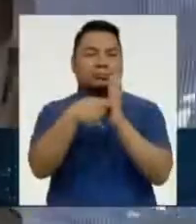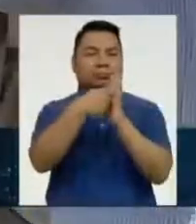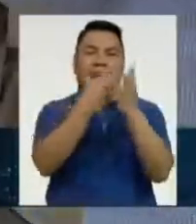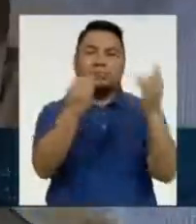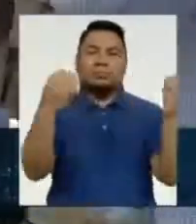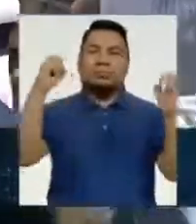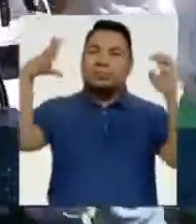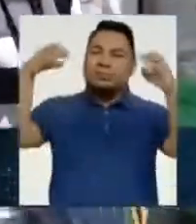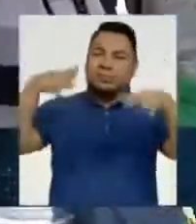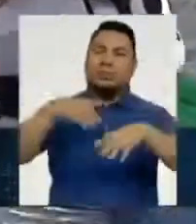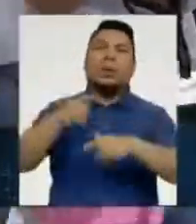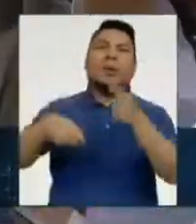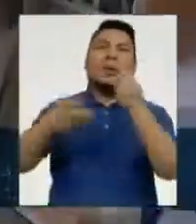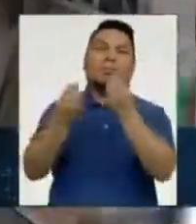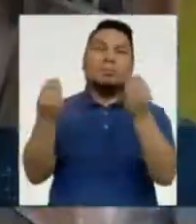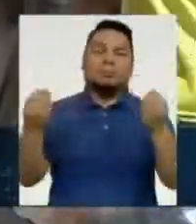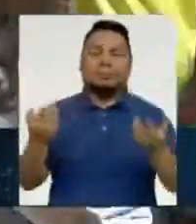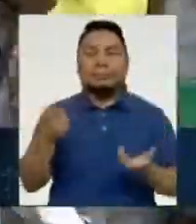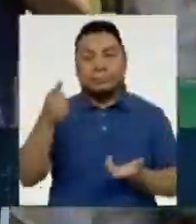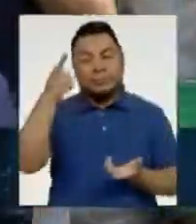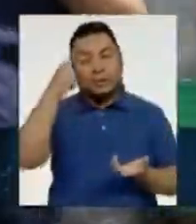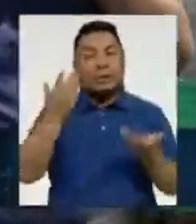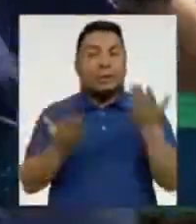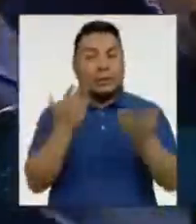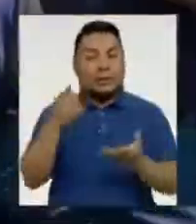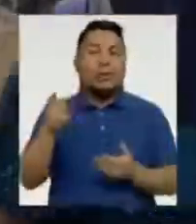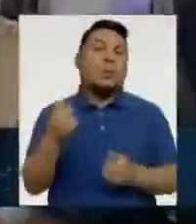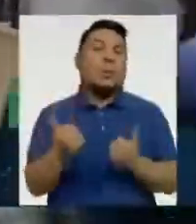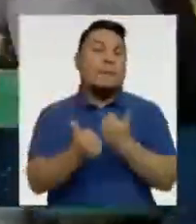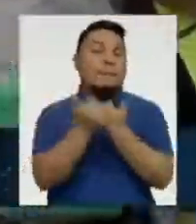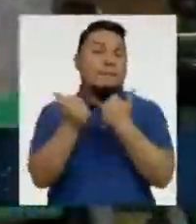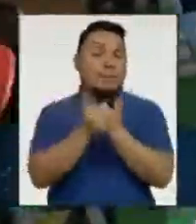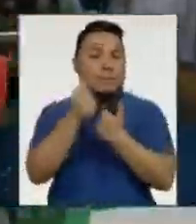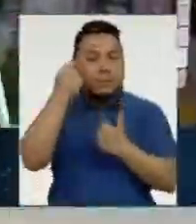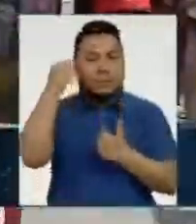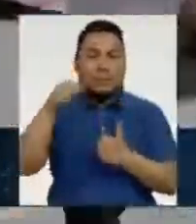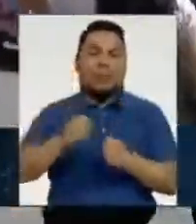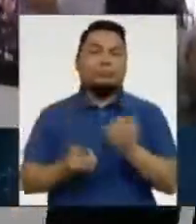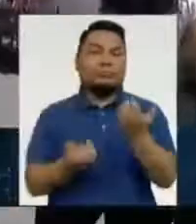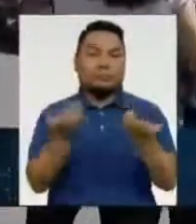comercio ambulatorio, que podría ser una bomba de tiempo en cualquier momento.